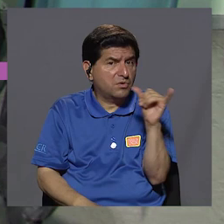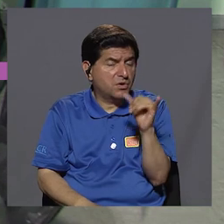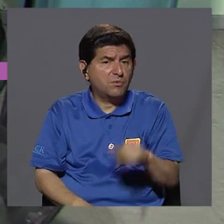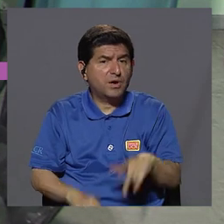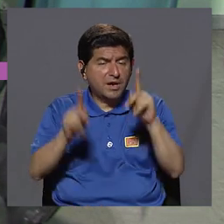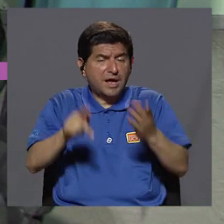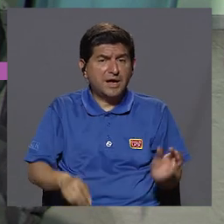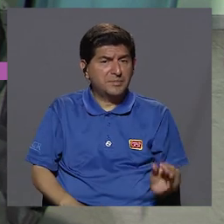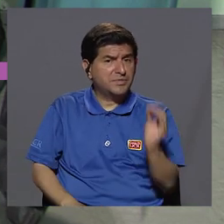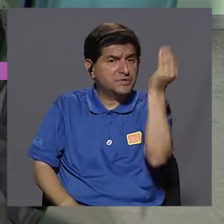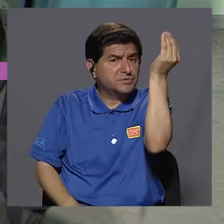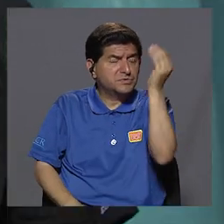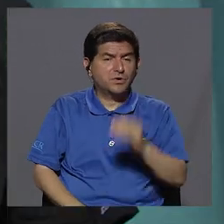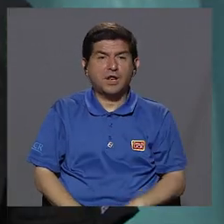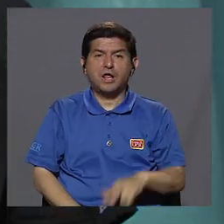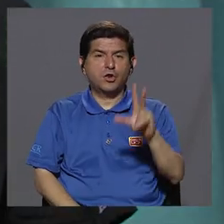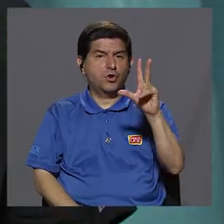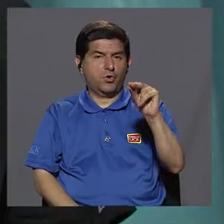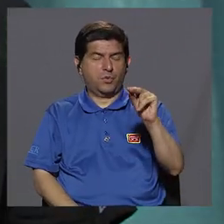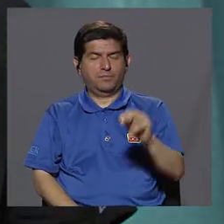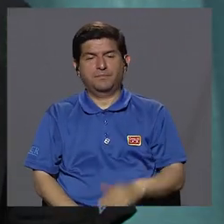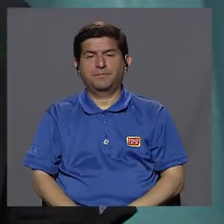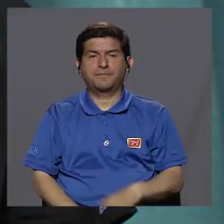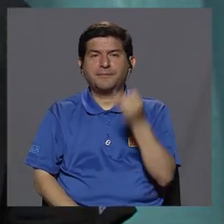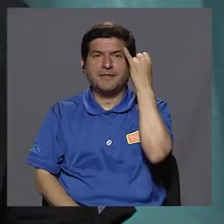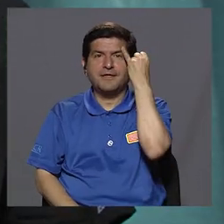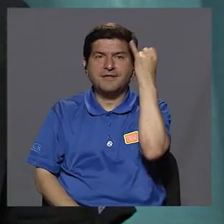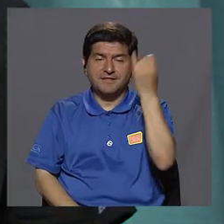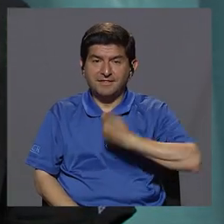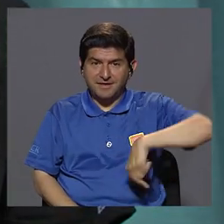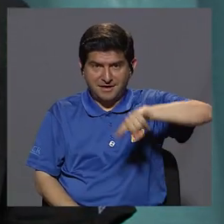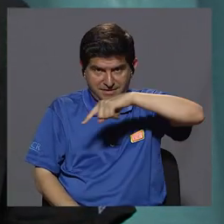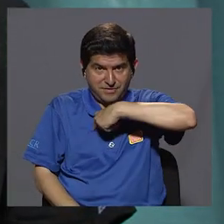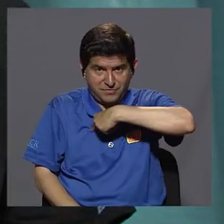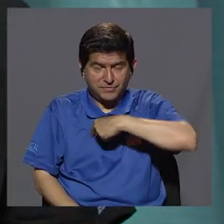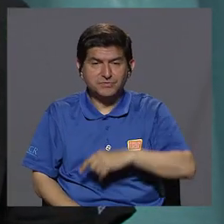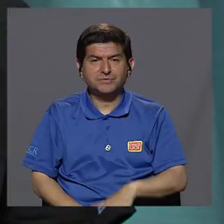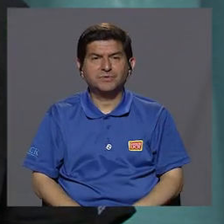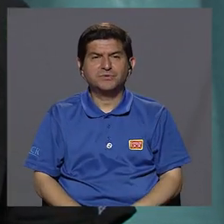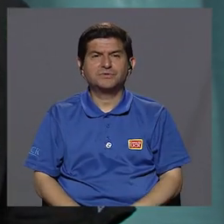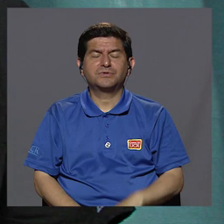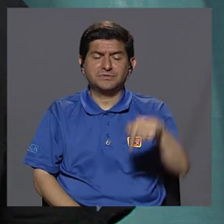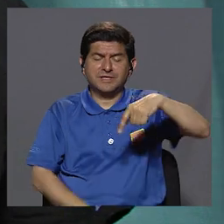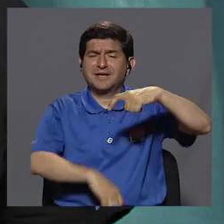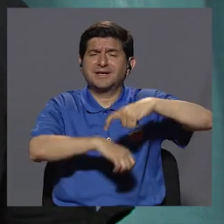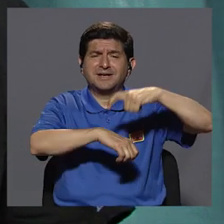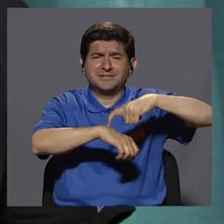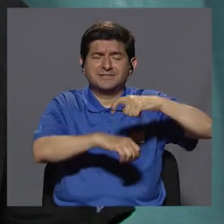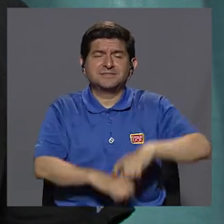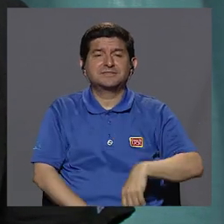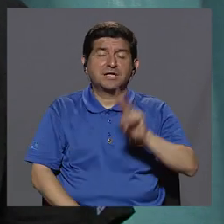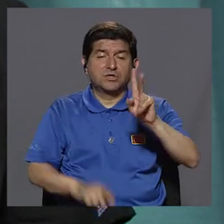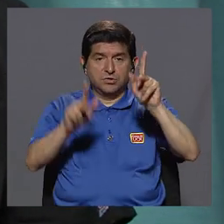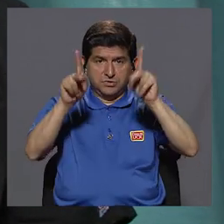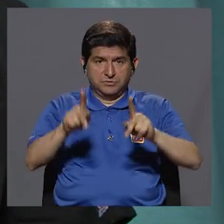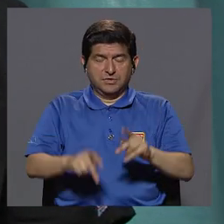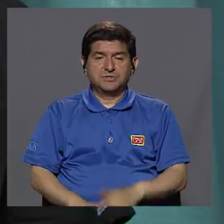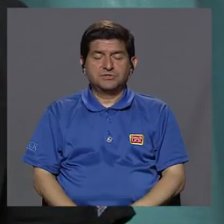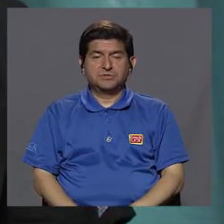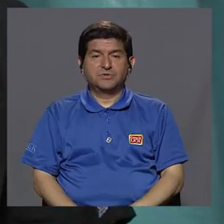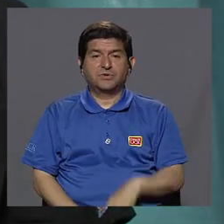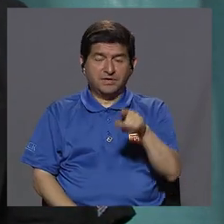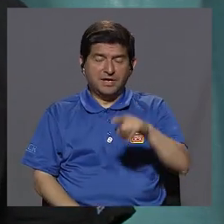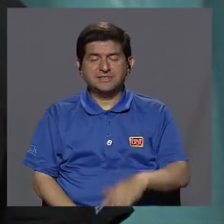también si es alguien muy jovencito para que tengas una idea eventualmente nosotros tenemos en este momento tenemos dos pacientes